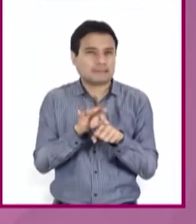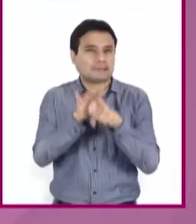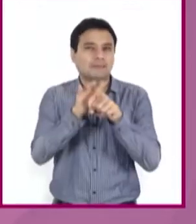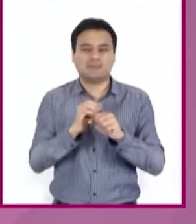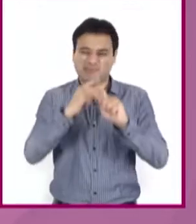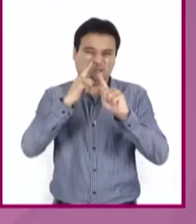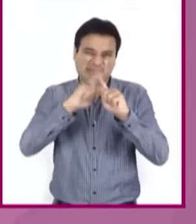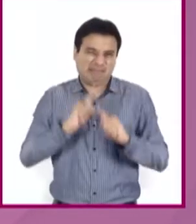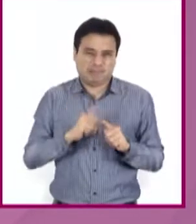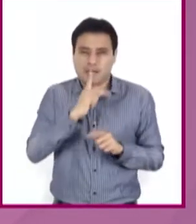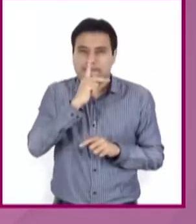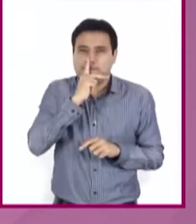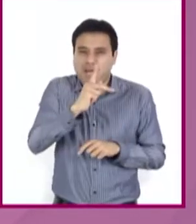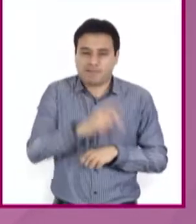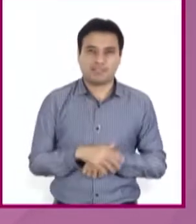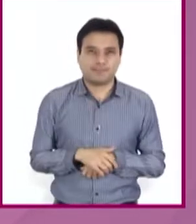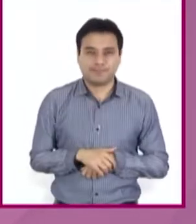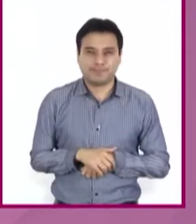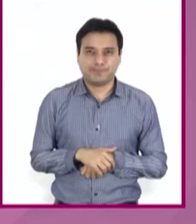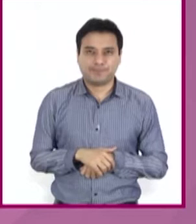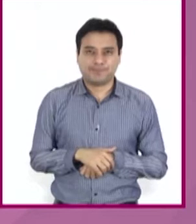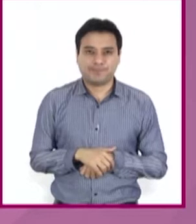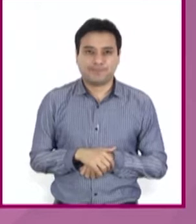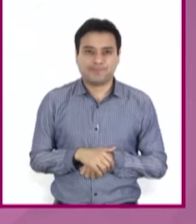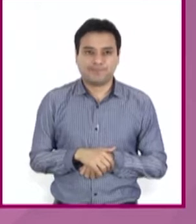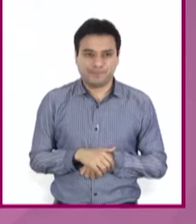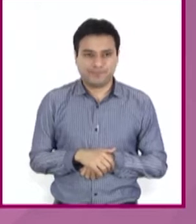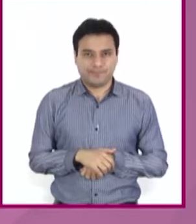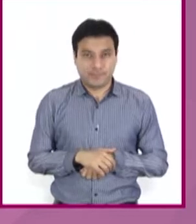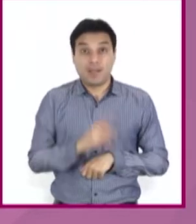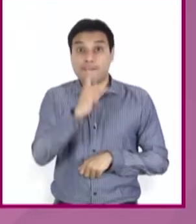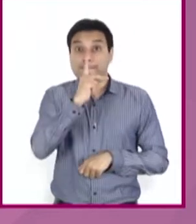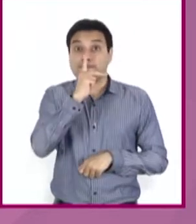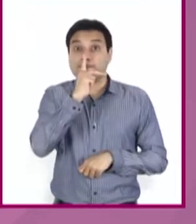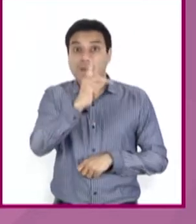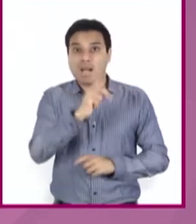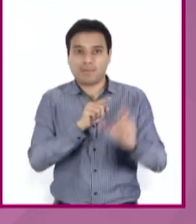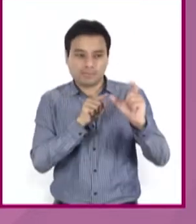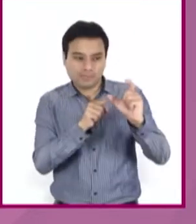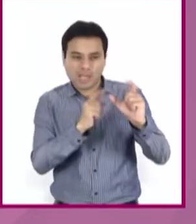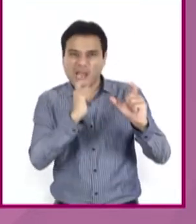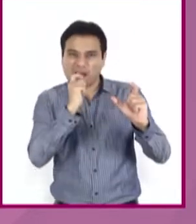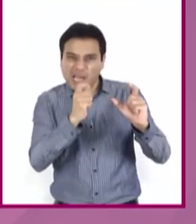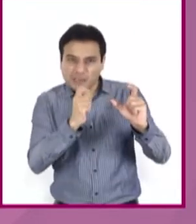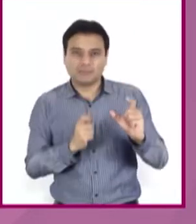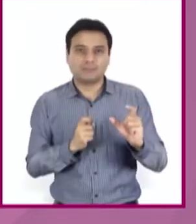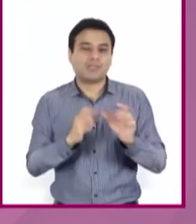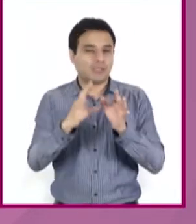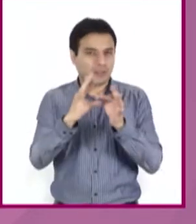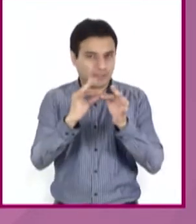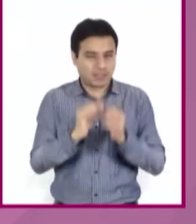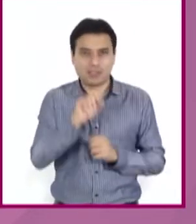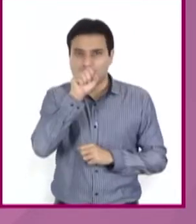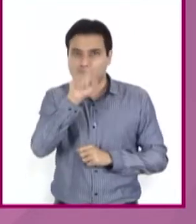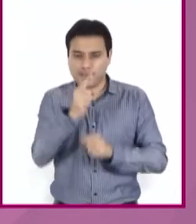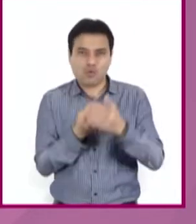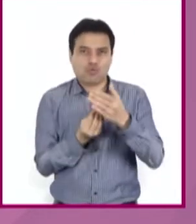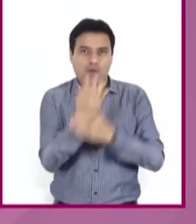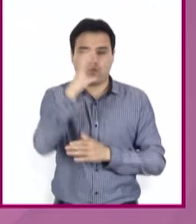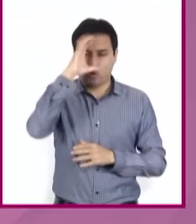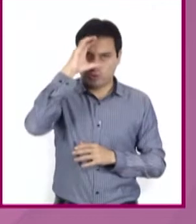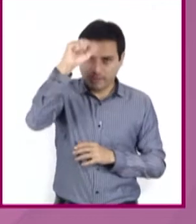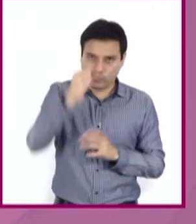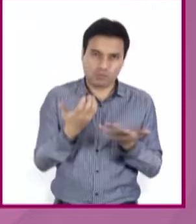etc. Expresan definiciones de un término o bien proponen nuevos conceptos sobre un tema